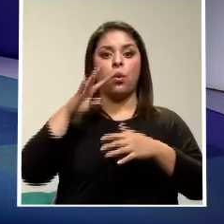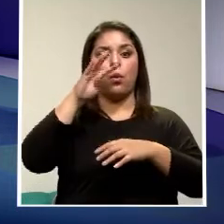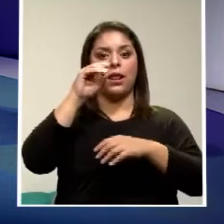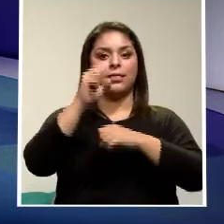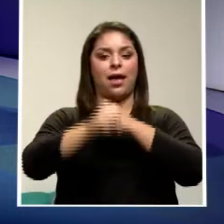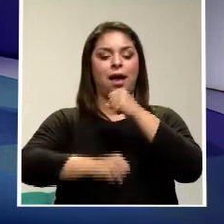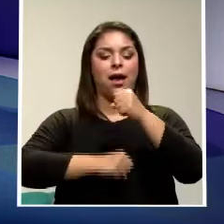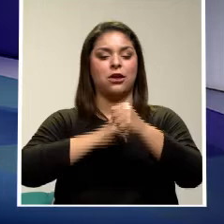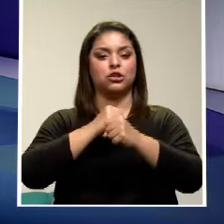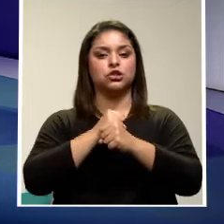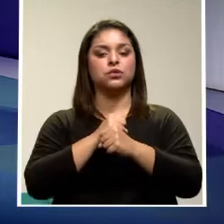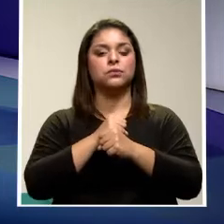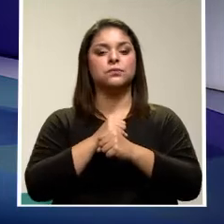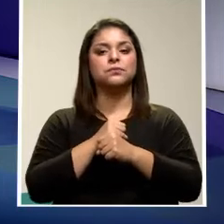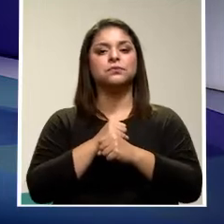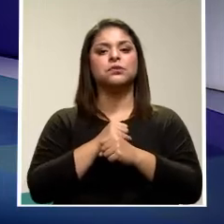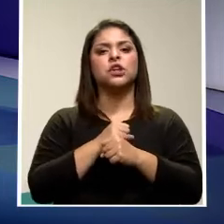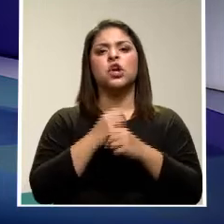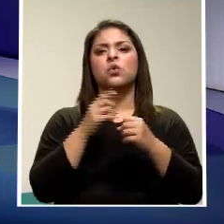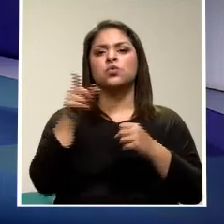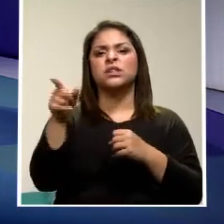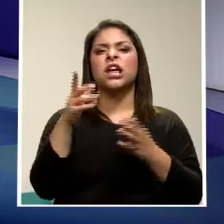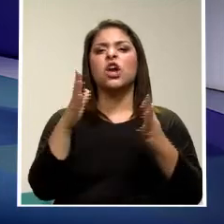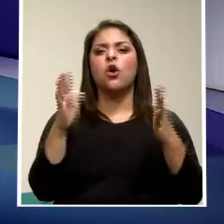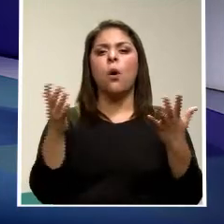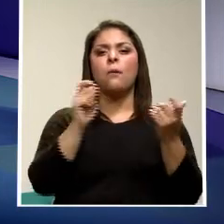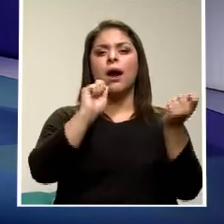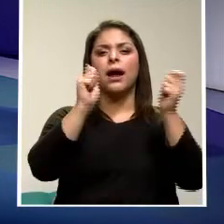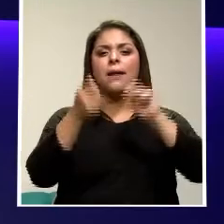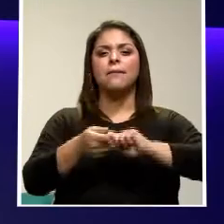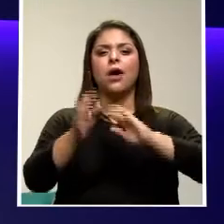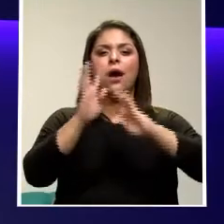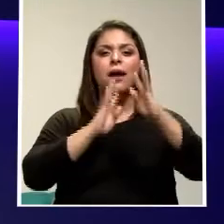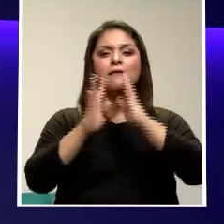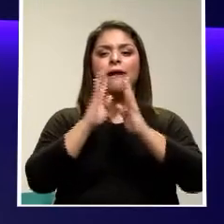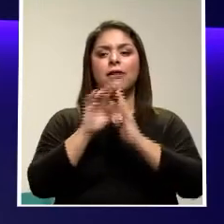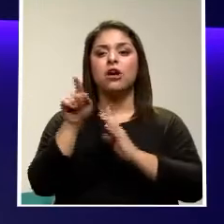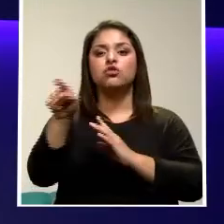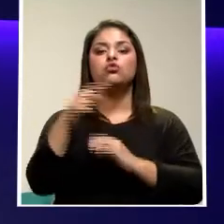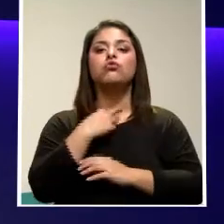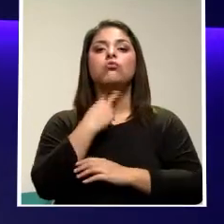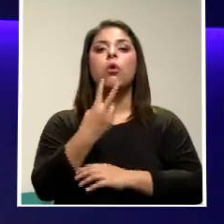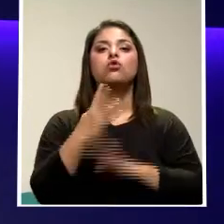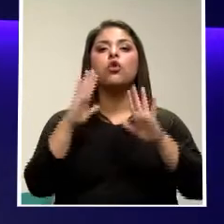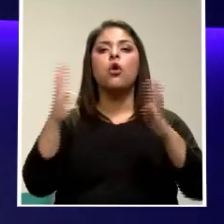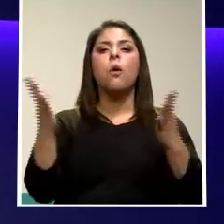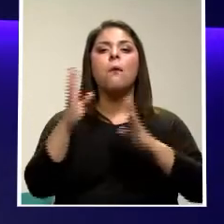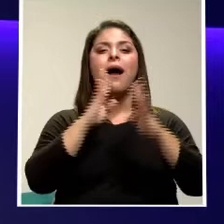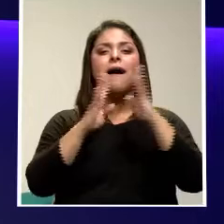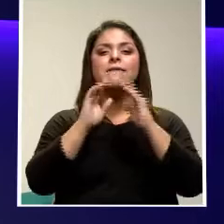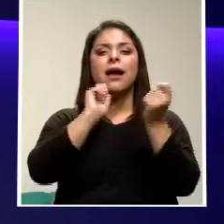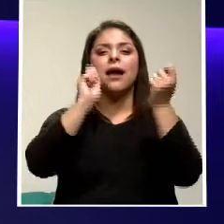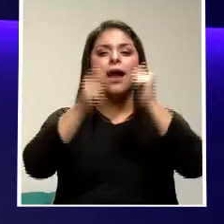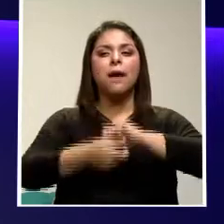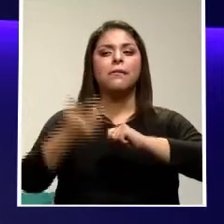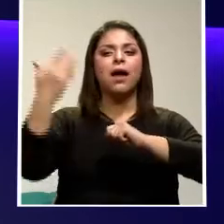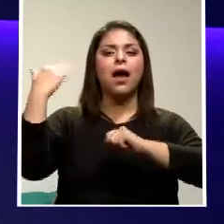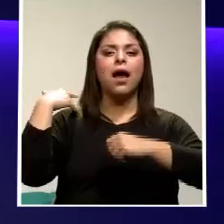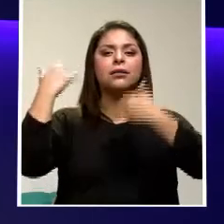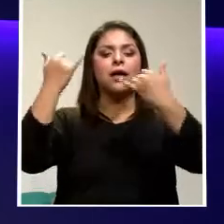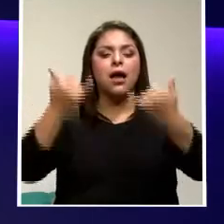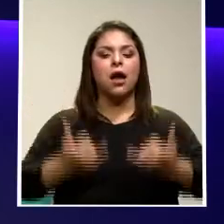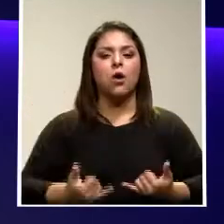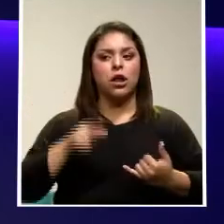décadas, ¿cómo ha cambiado el habla y cómo ha cambiado tu habla, tu voz? ¿Cómo sentiste ese cambio ahora